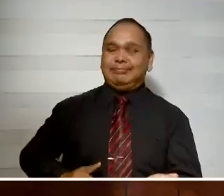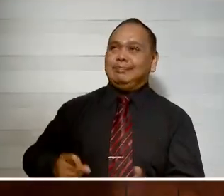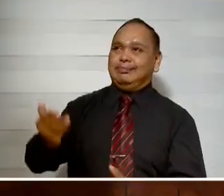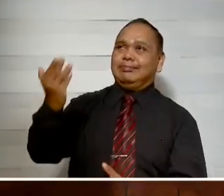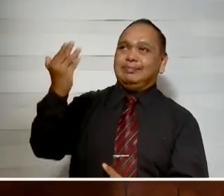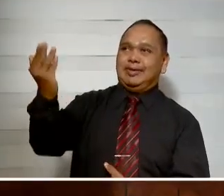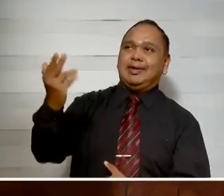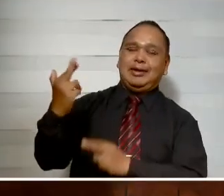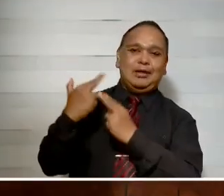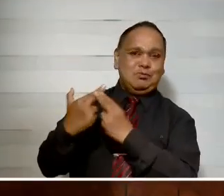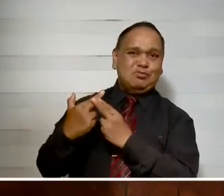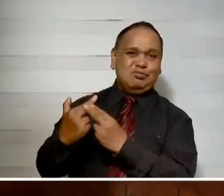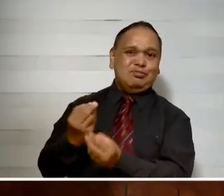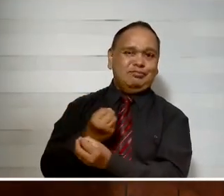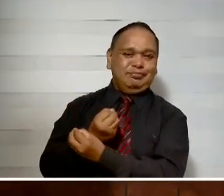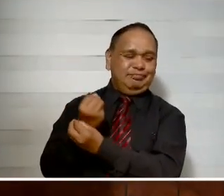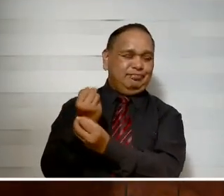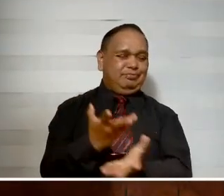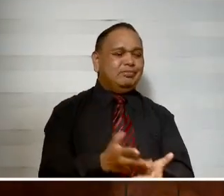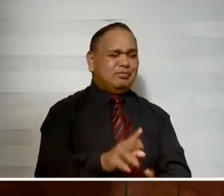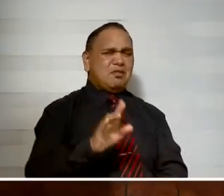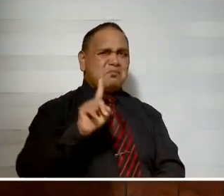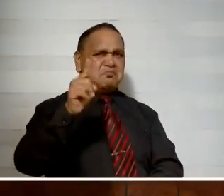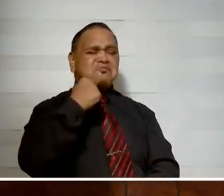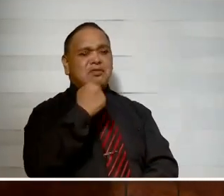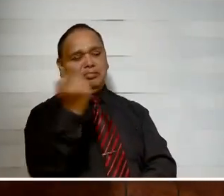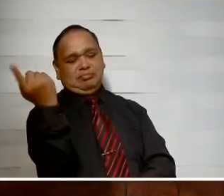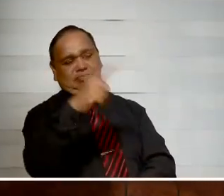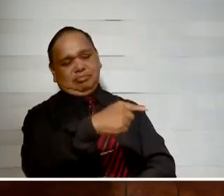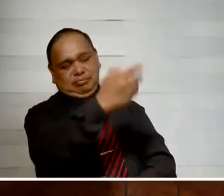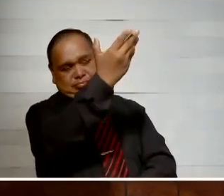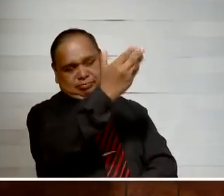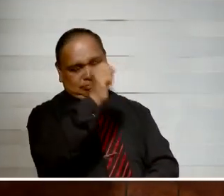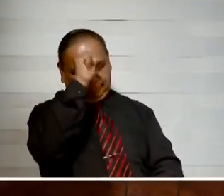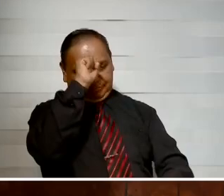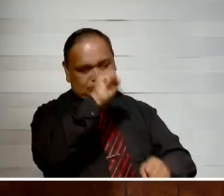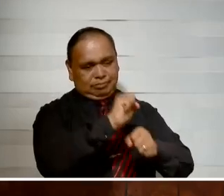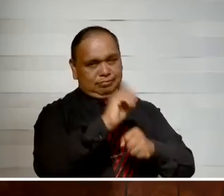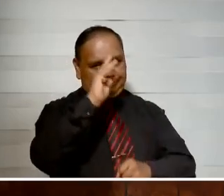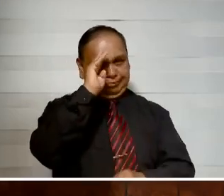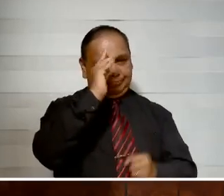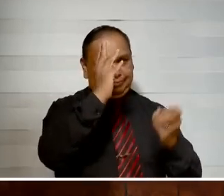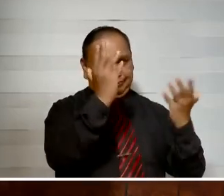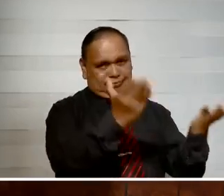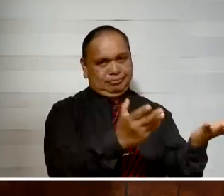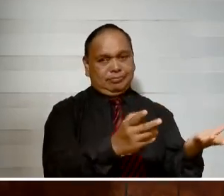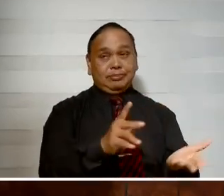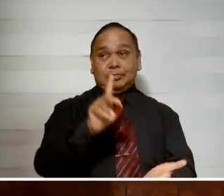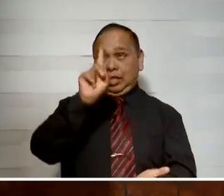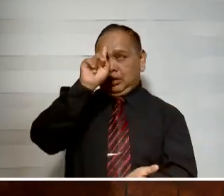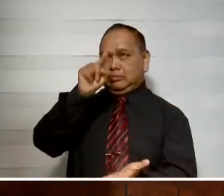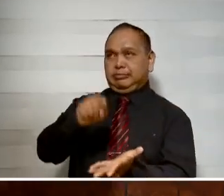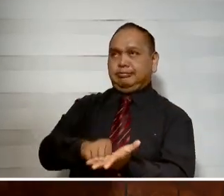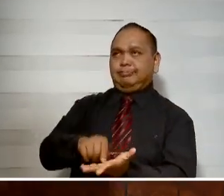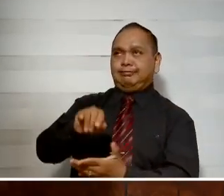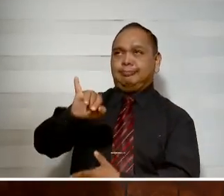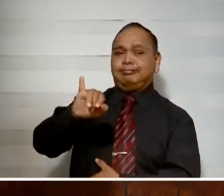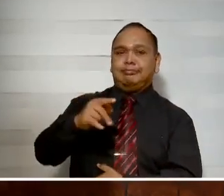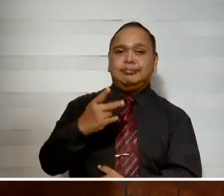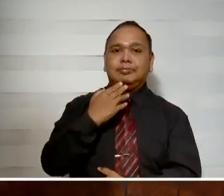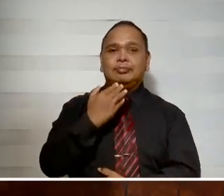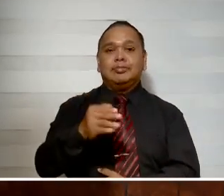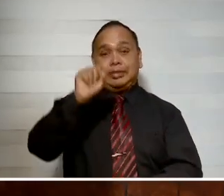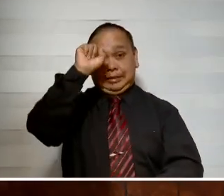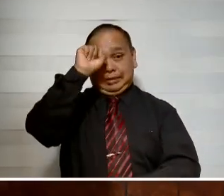esa generosidad. Sí, claro que sí, que se haga. Dile al secretario de Marina, y el secretario me cree, ¿eh? Le dije, ay,